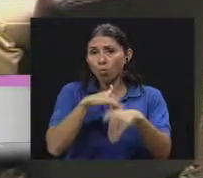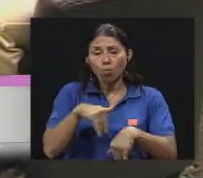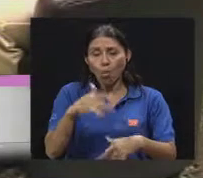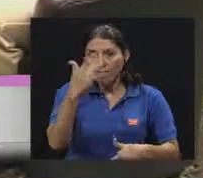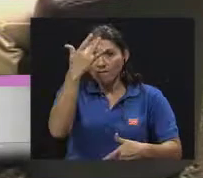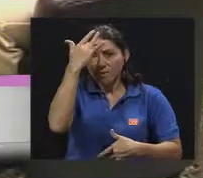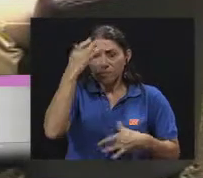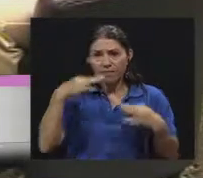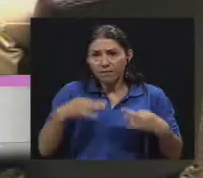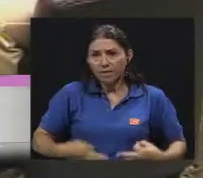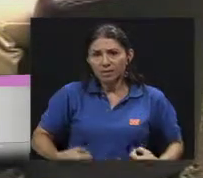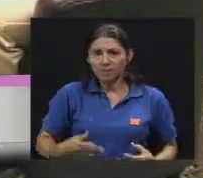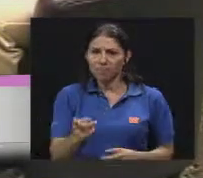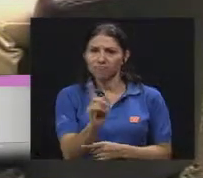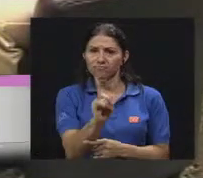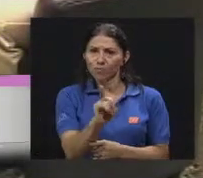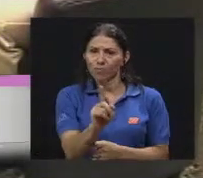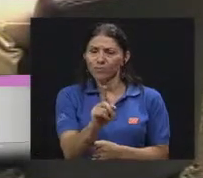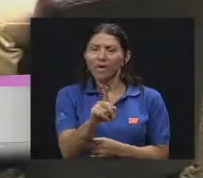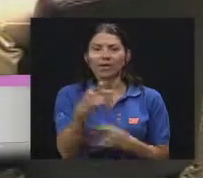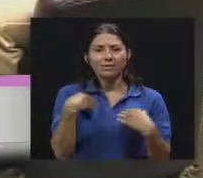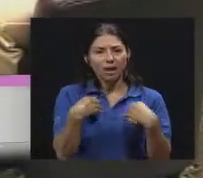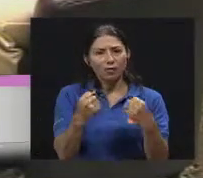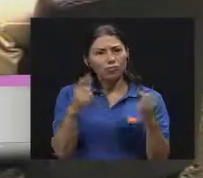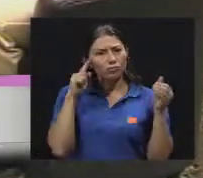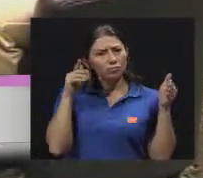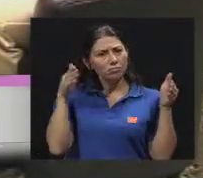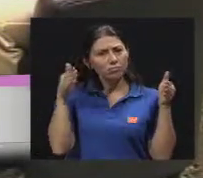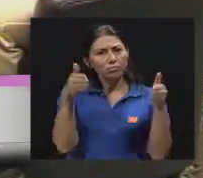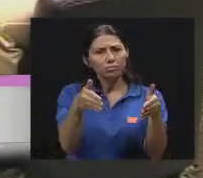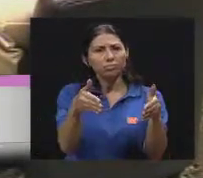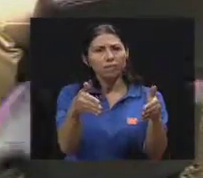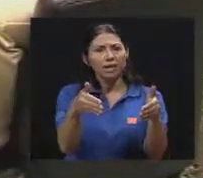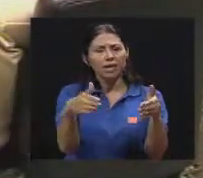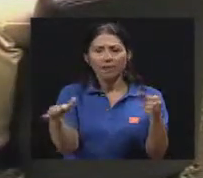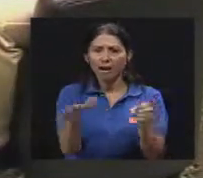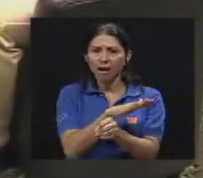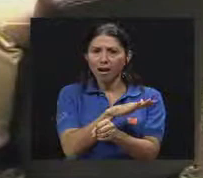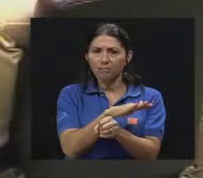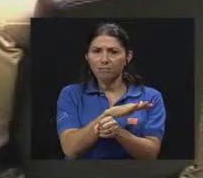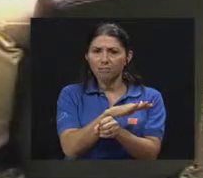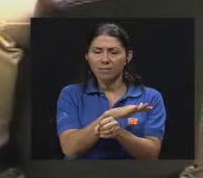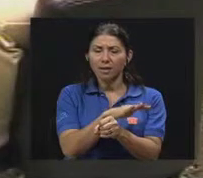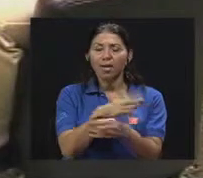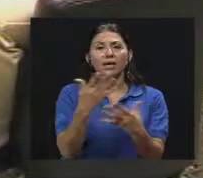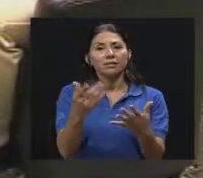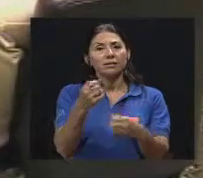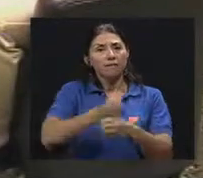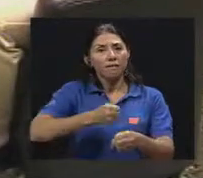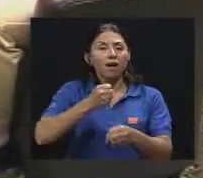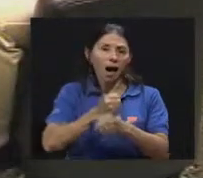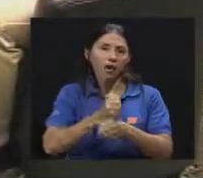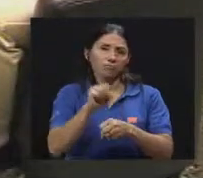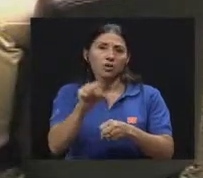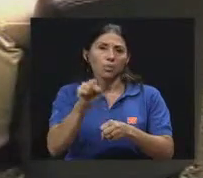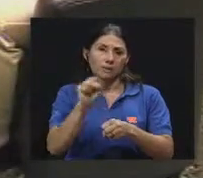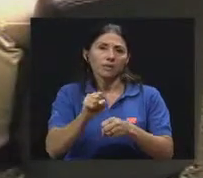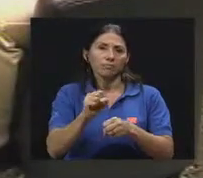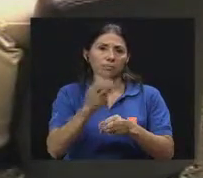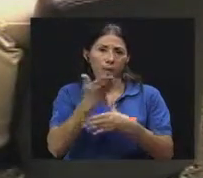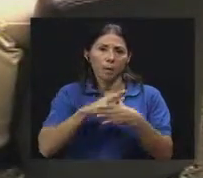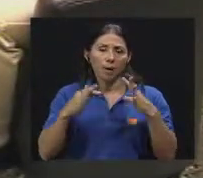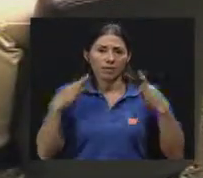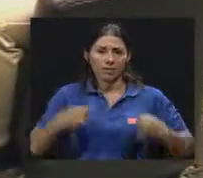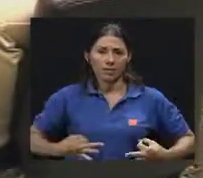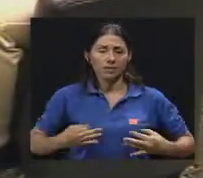de enfermedad física, ¿verdad?, sino de un abordaje de la salud integral, donde se trabajen, pues si bien es cierto, estos aspectos físicos,